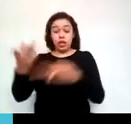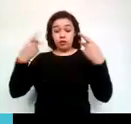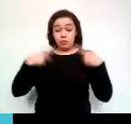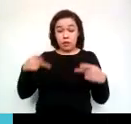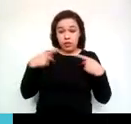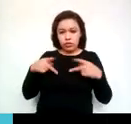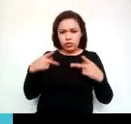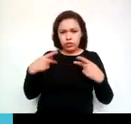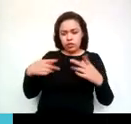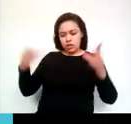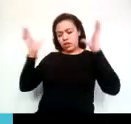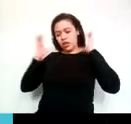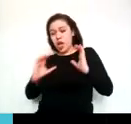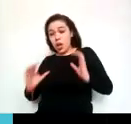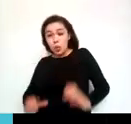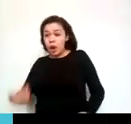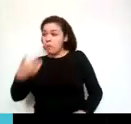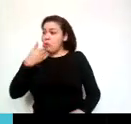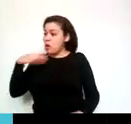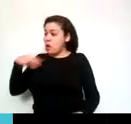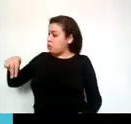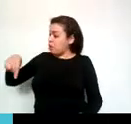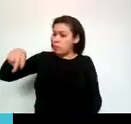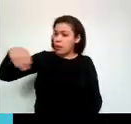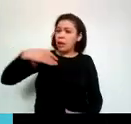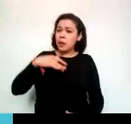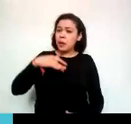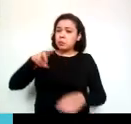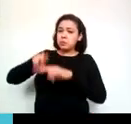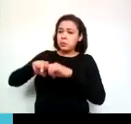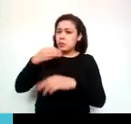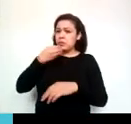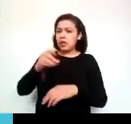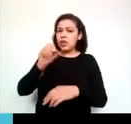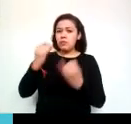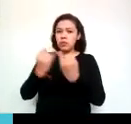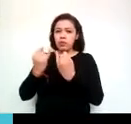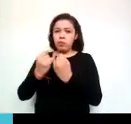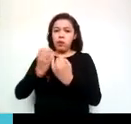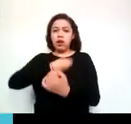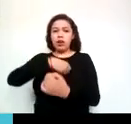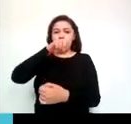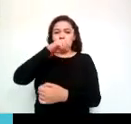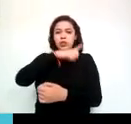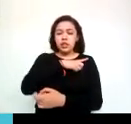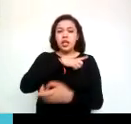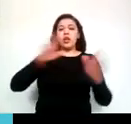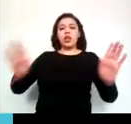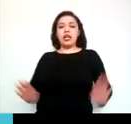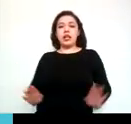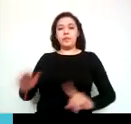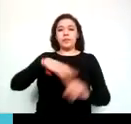en su integridad física, sino también en su integridad mental, en su salud, en sus condiciones de trabajo, en cuidar su